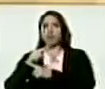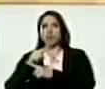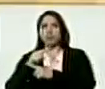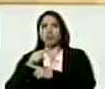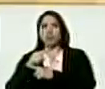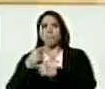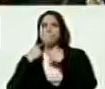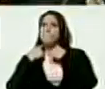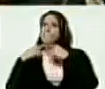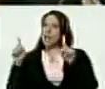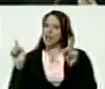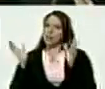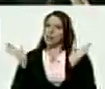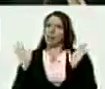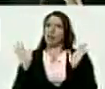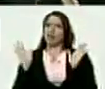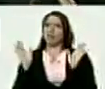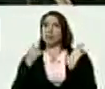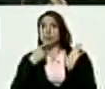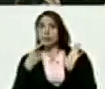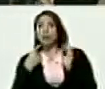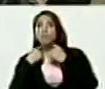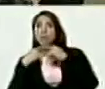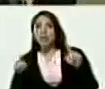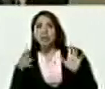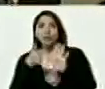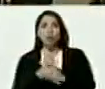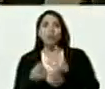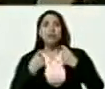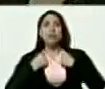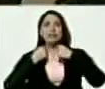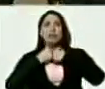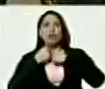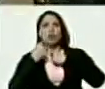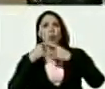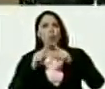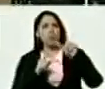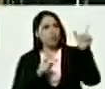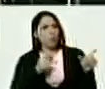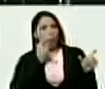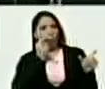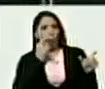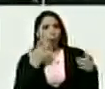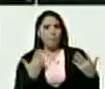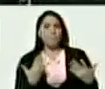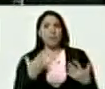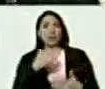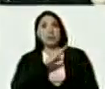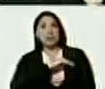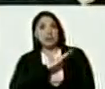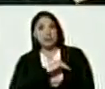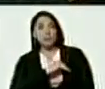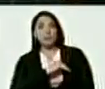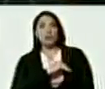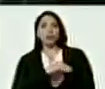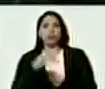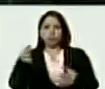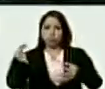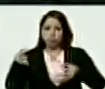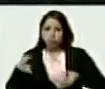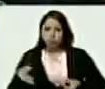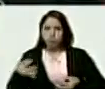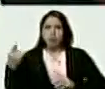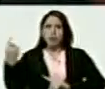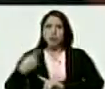desaparición de este sacerdote. El CICPC recibe la